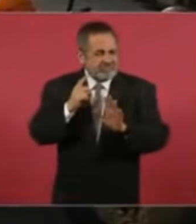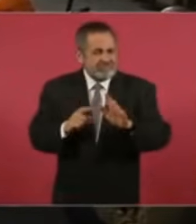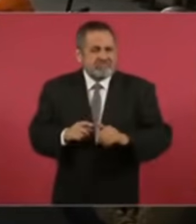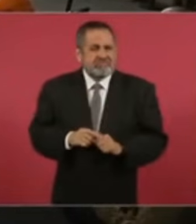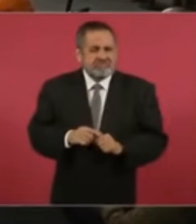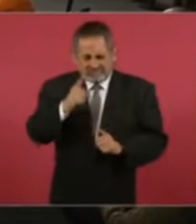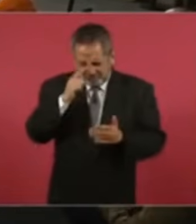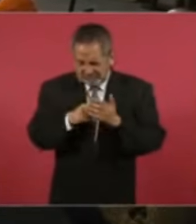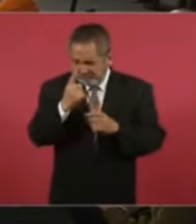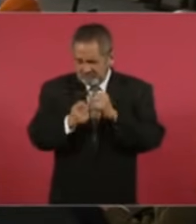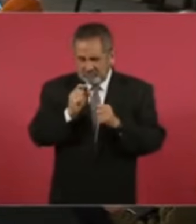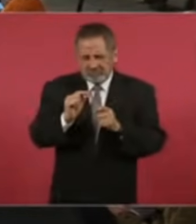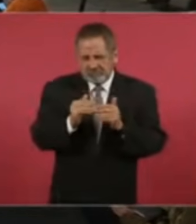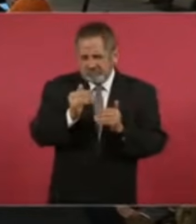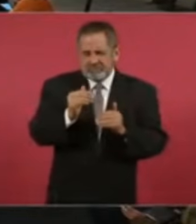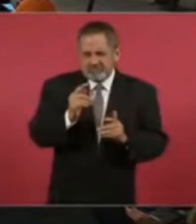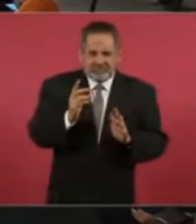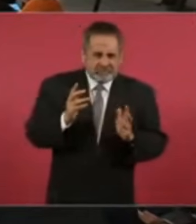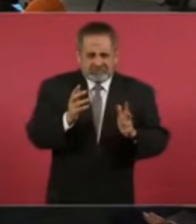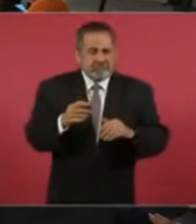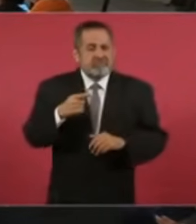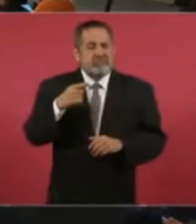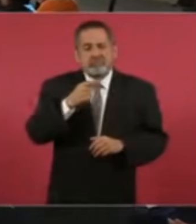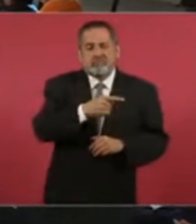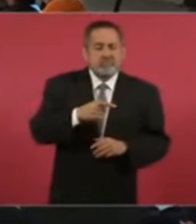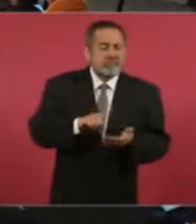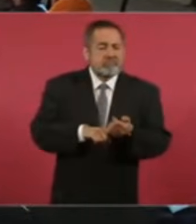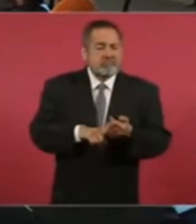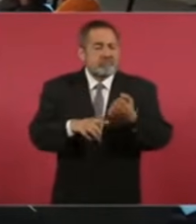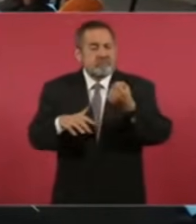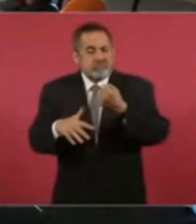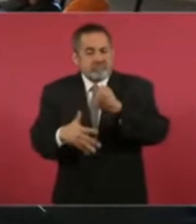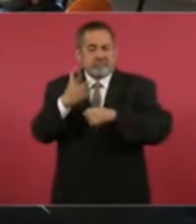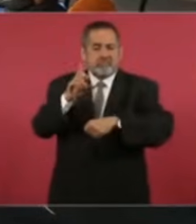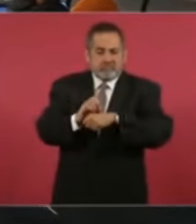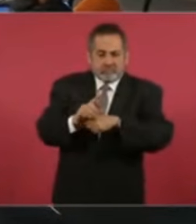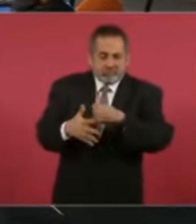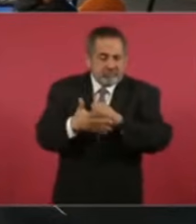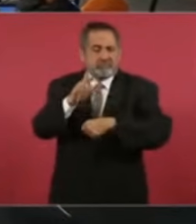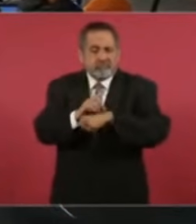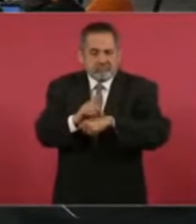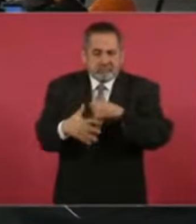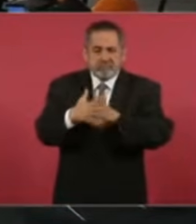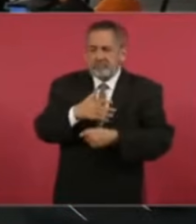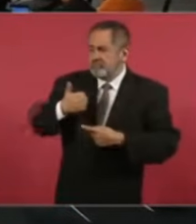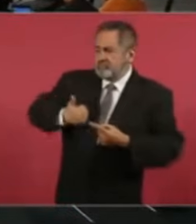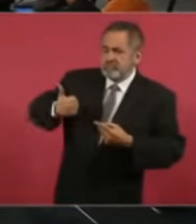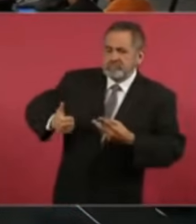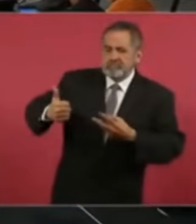un poco más, pero fue como a razón de 15 días por banco, los fue